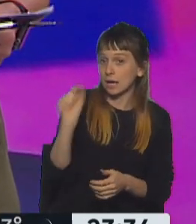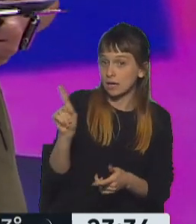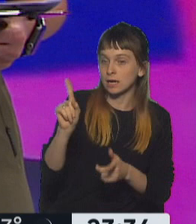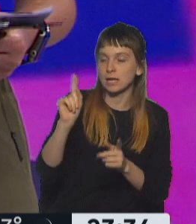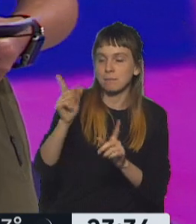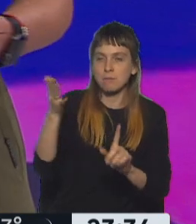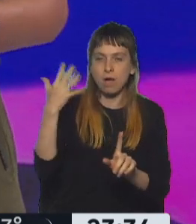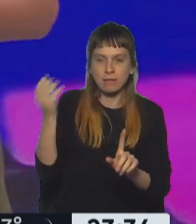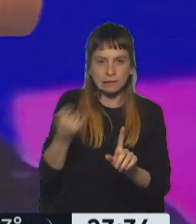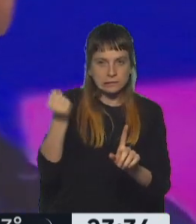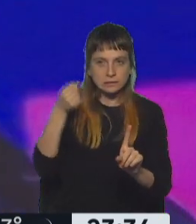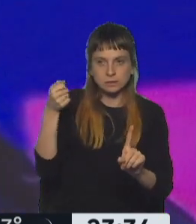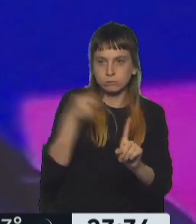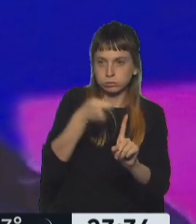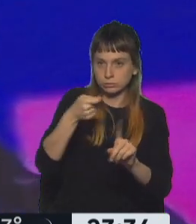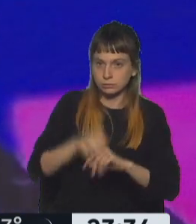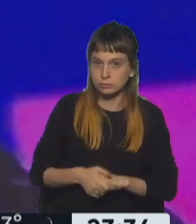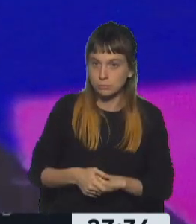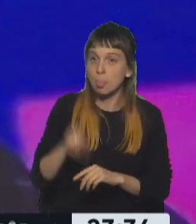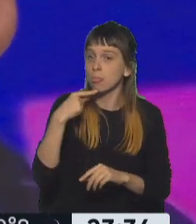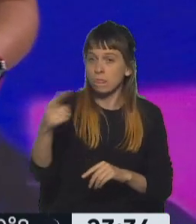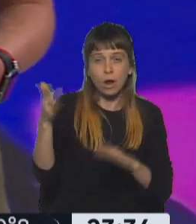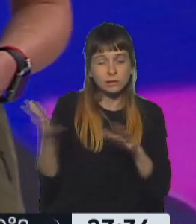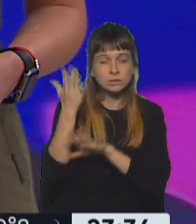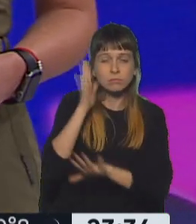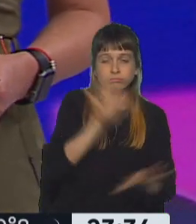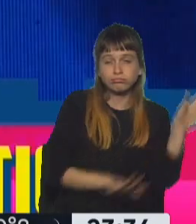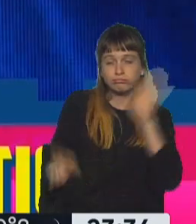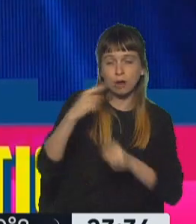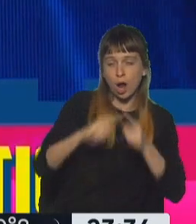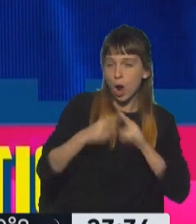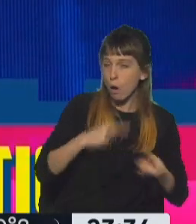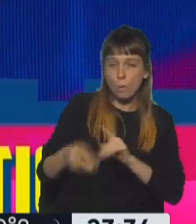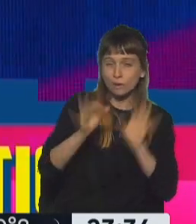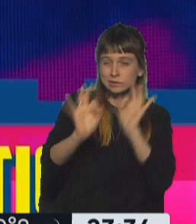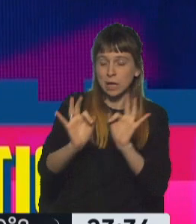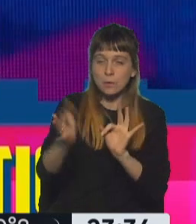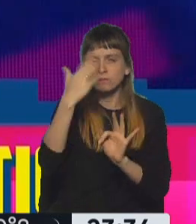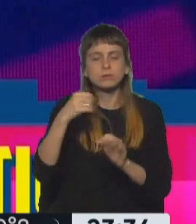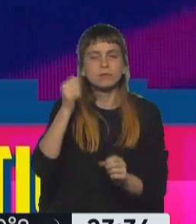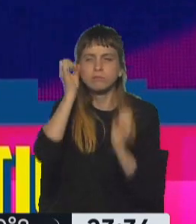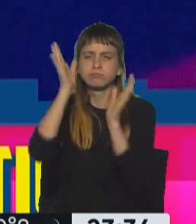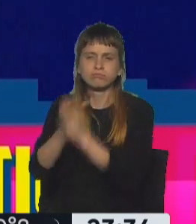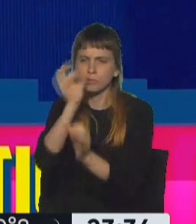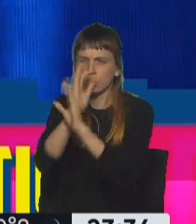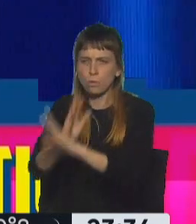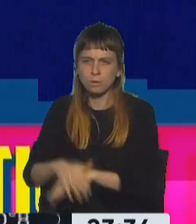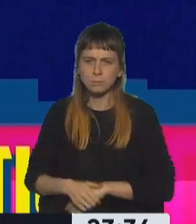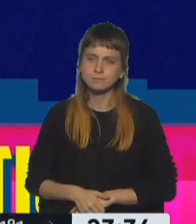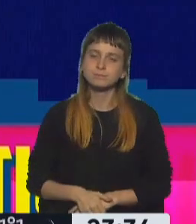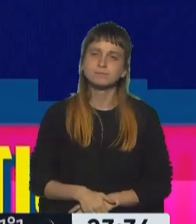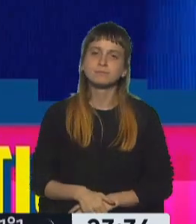sufrió. Dijo que fue premeditado y que no los va a perdonar. Mira, vos me